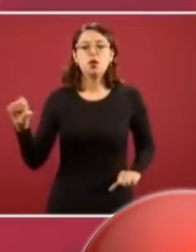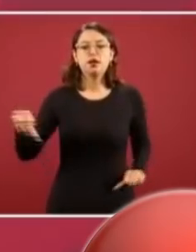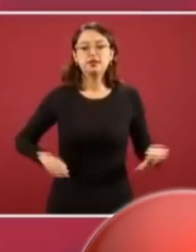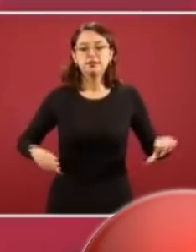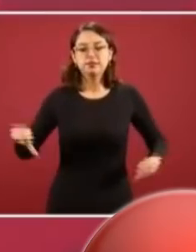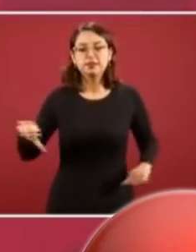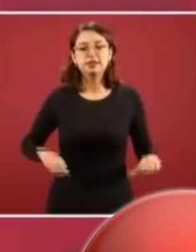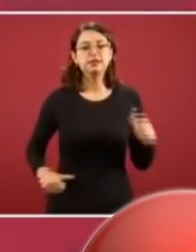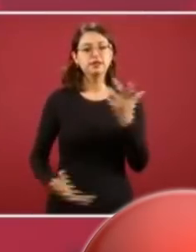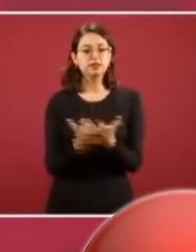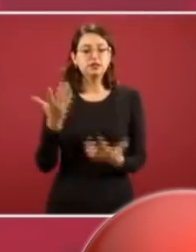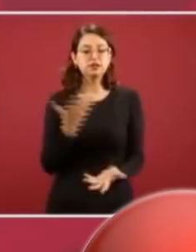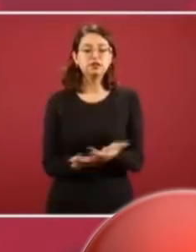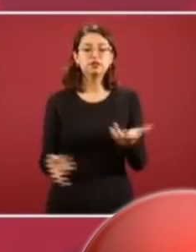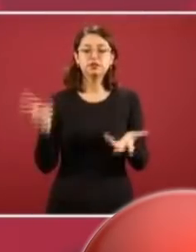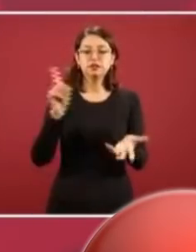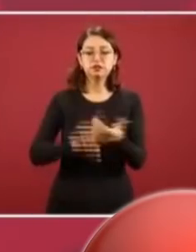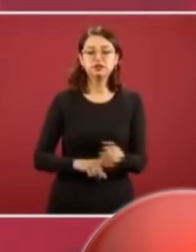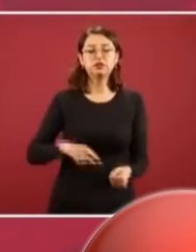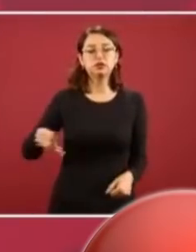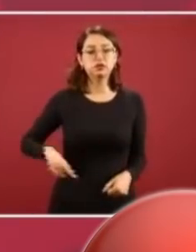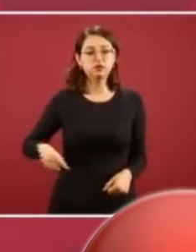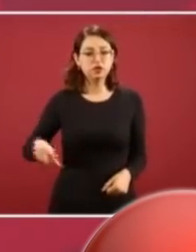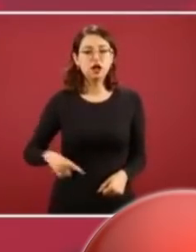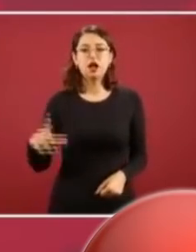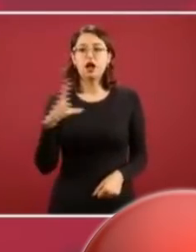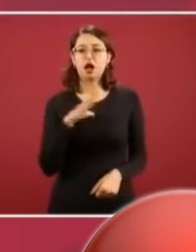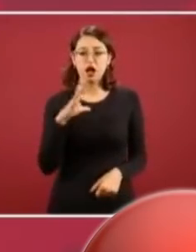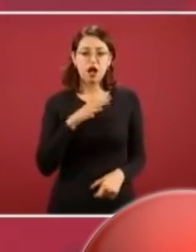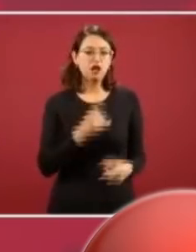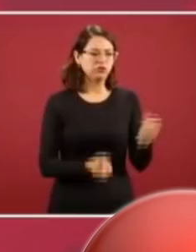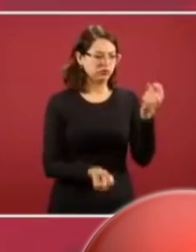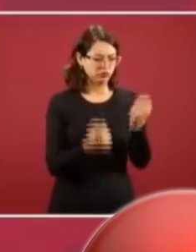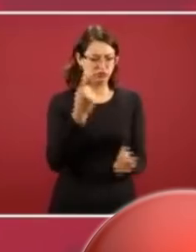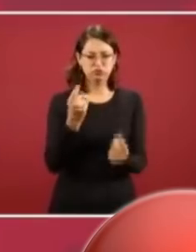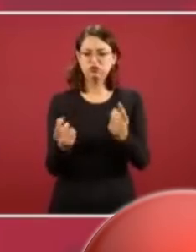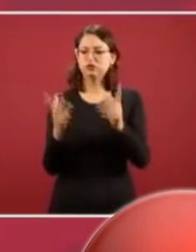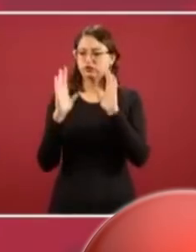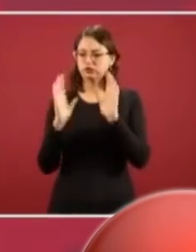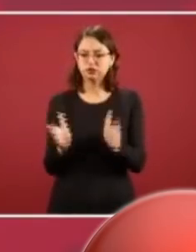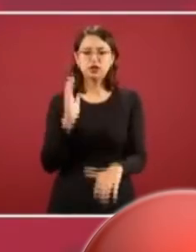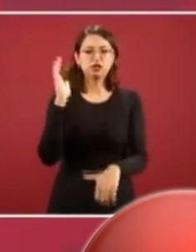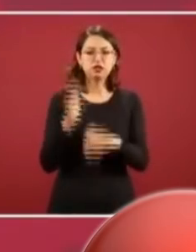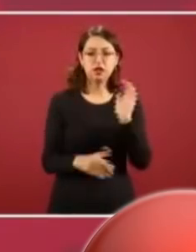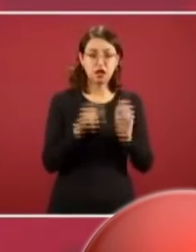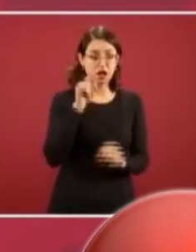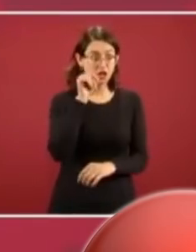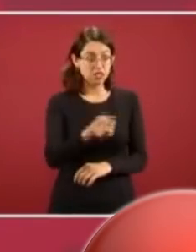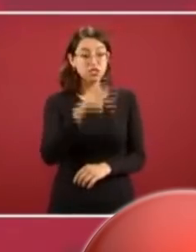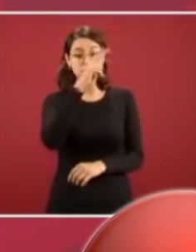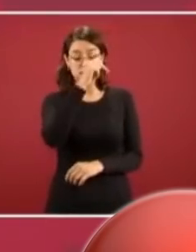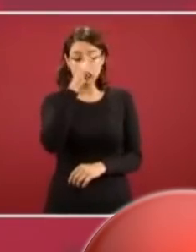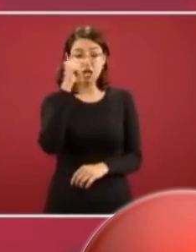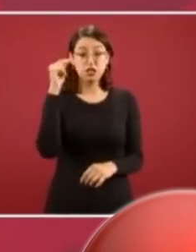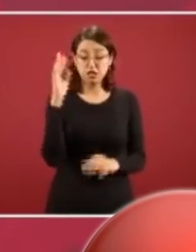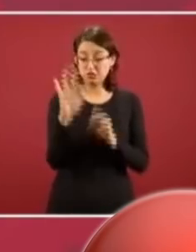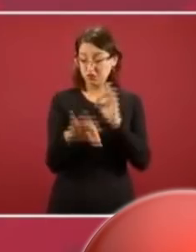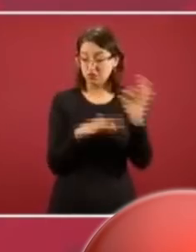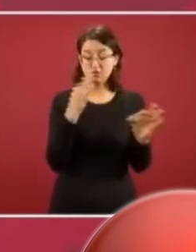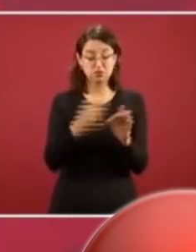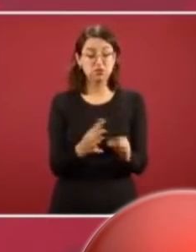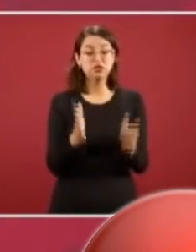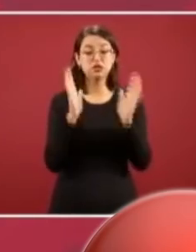llevan a cabo, ya algunas terminadas, en Nayarit, precisamente por